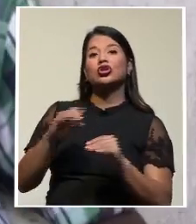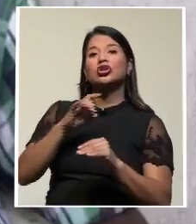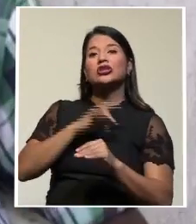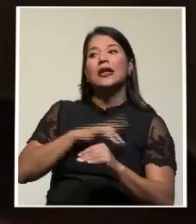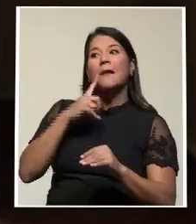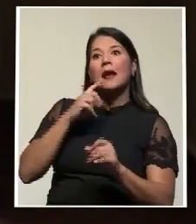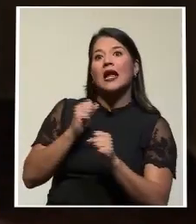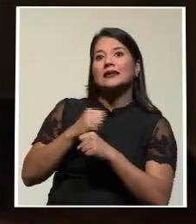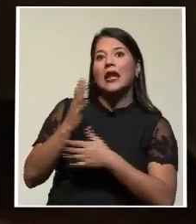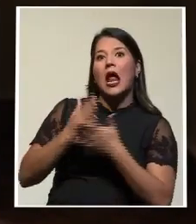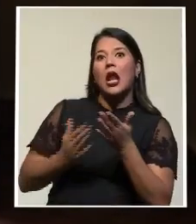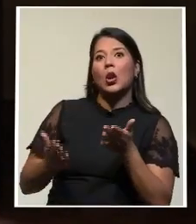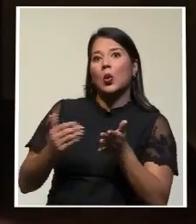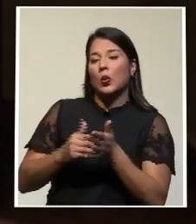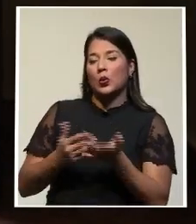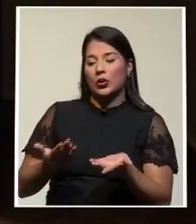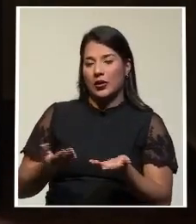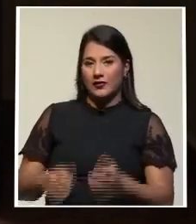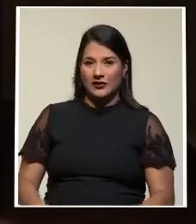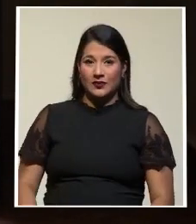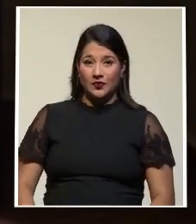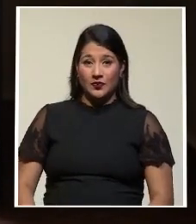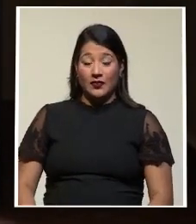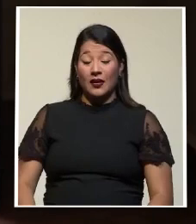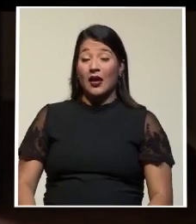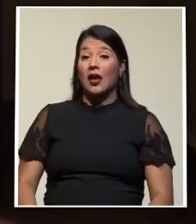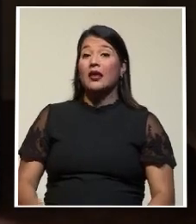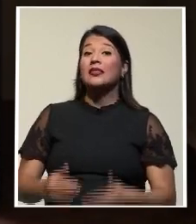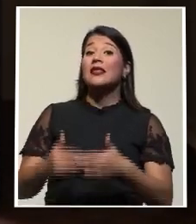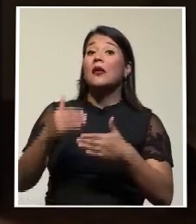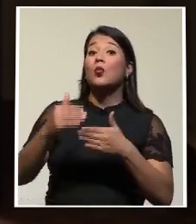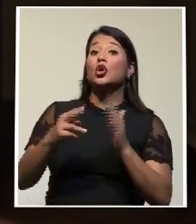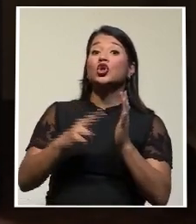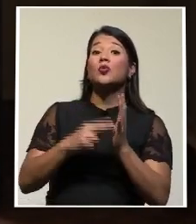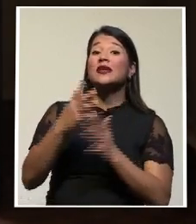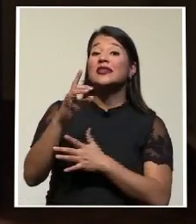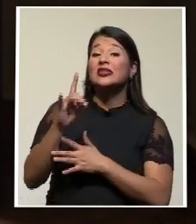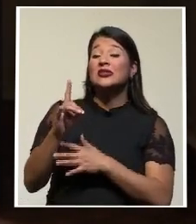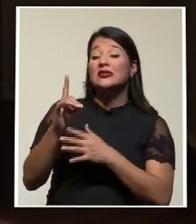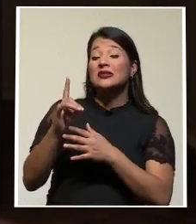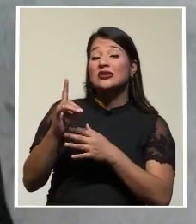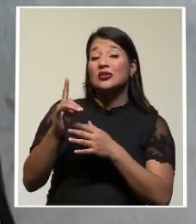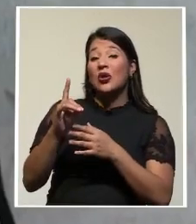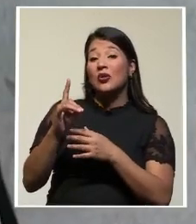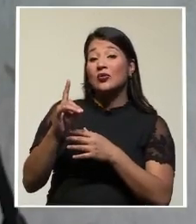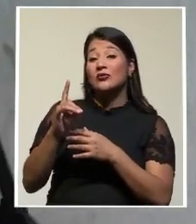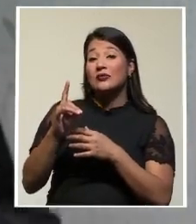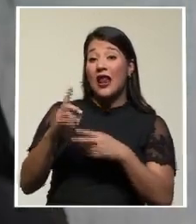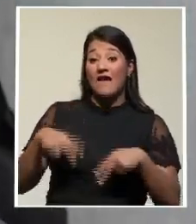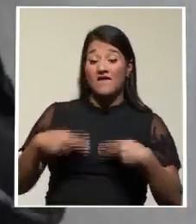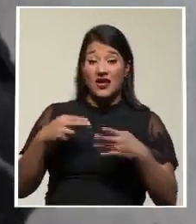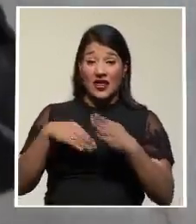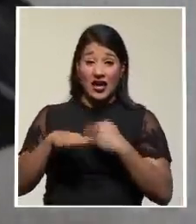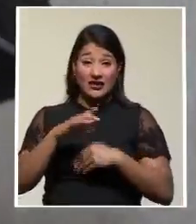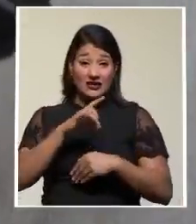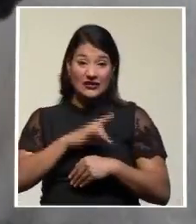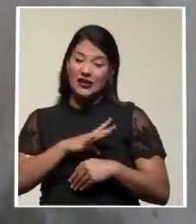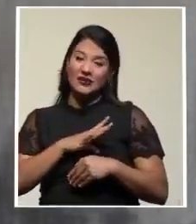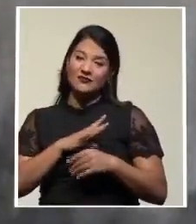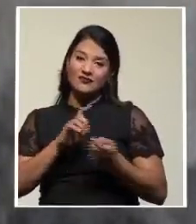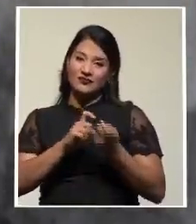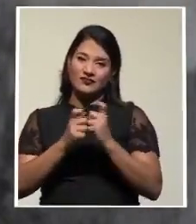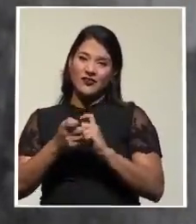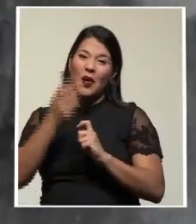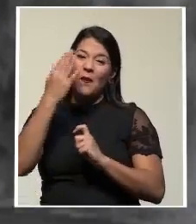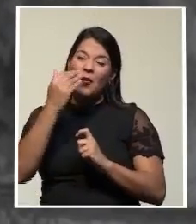nuevo. El sueño chileno comenzó a diluirse en 2018, cuando el gobierno impuso medidas que restringen la migración.